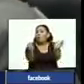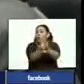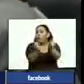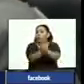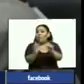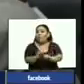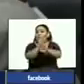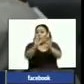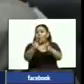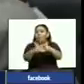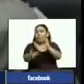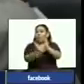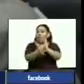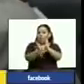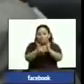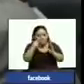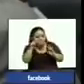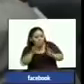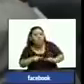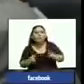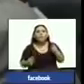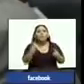técnicamente definir el problema.